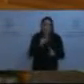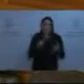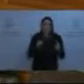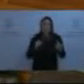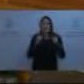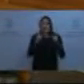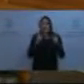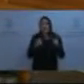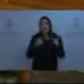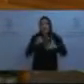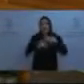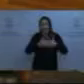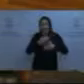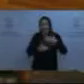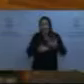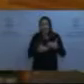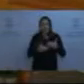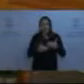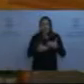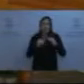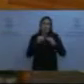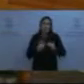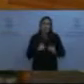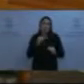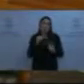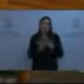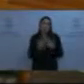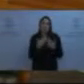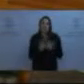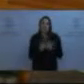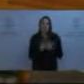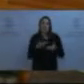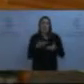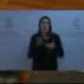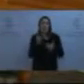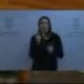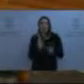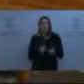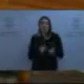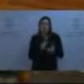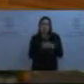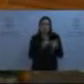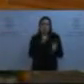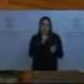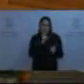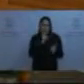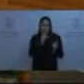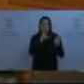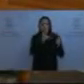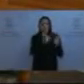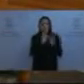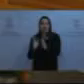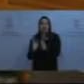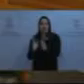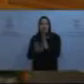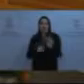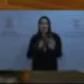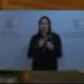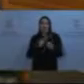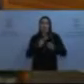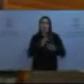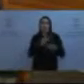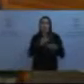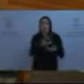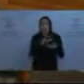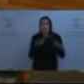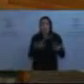para presentar las solicitudes y la justificación del cobro de las ayudas. En cuanto a la reordenación de las líneas, el objeto de las ayudas no ha variado